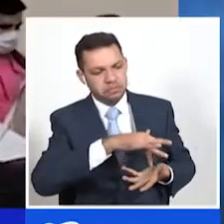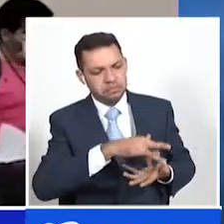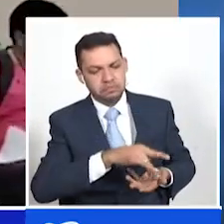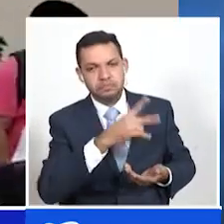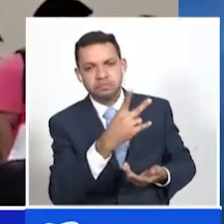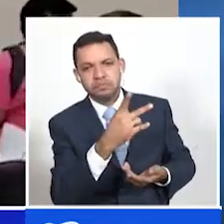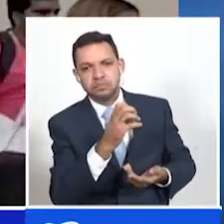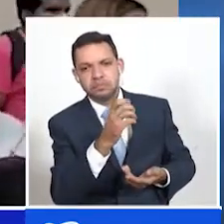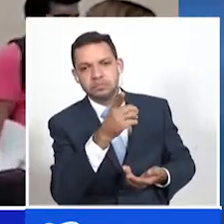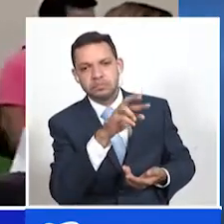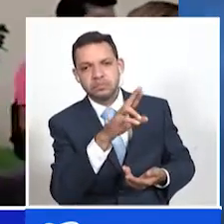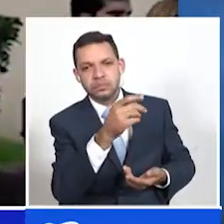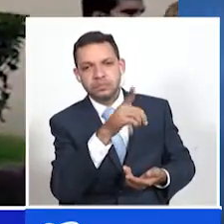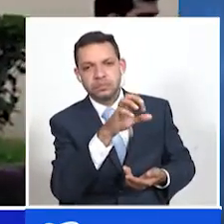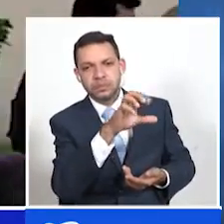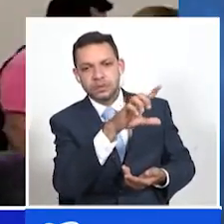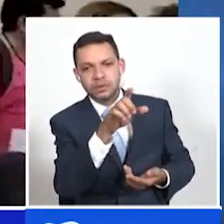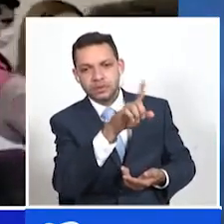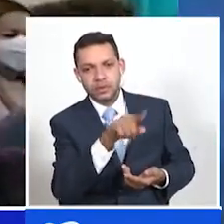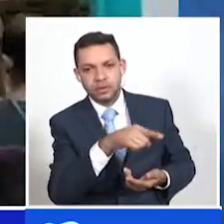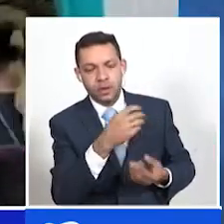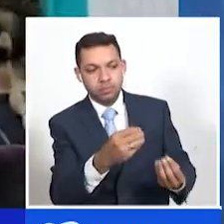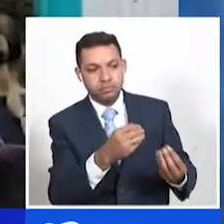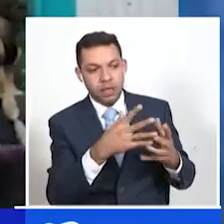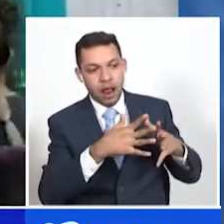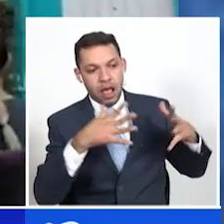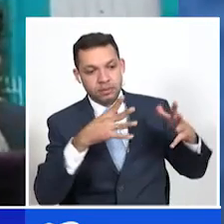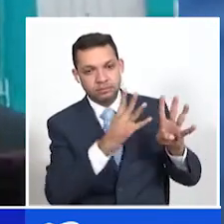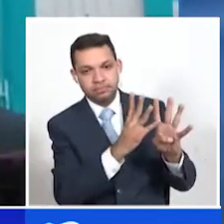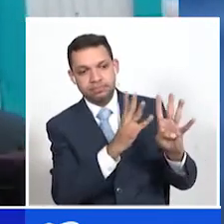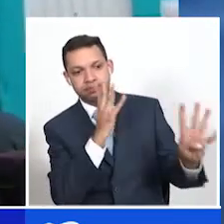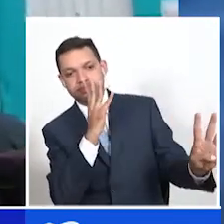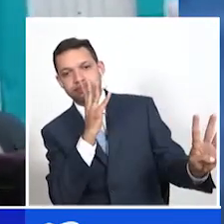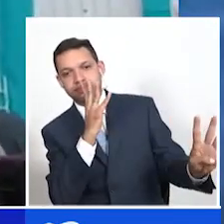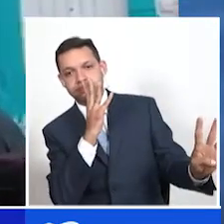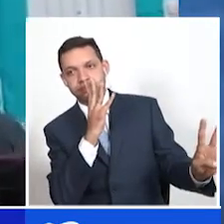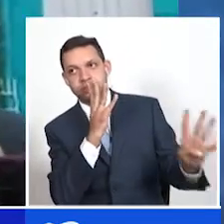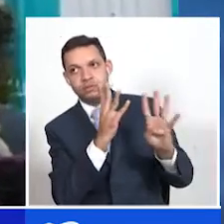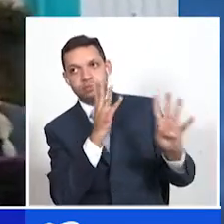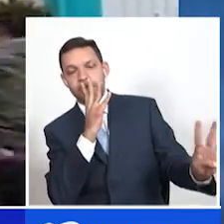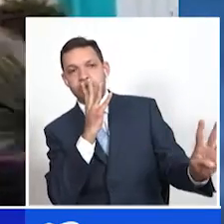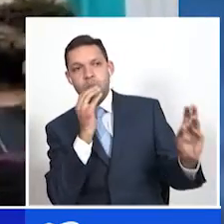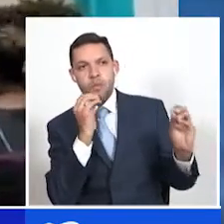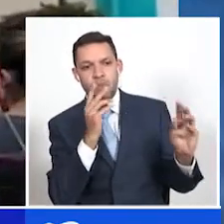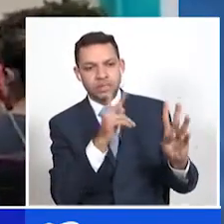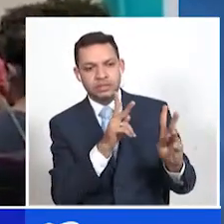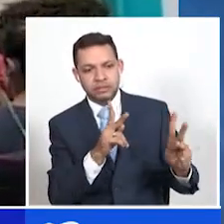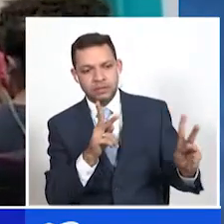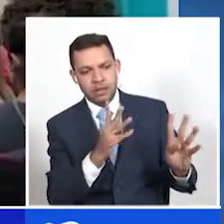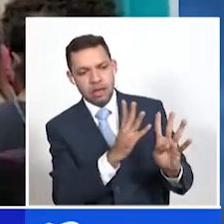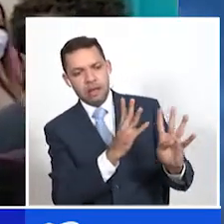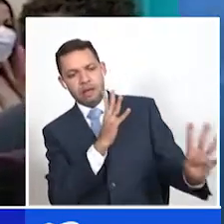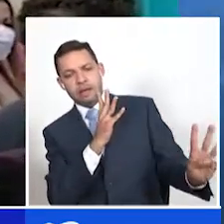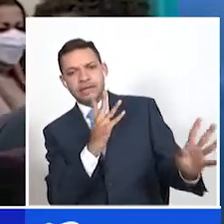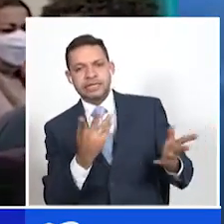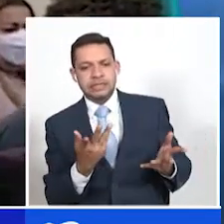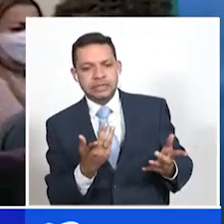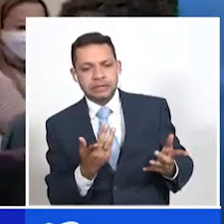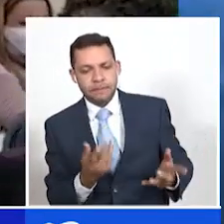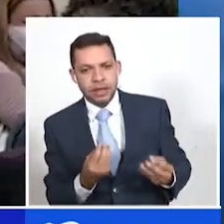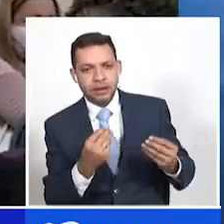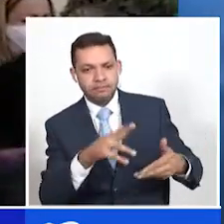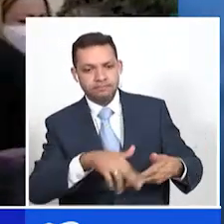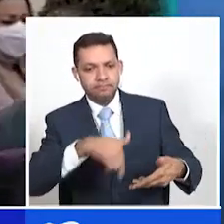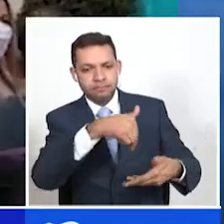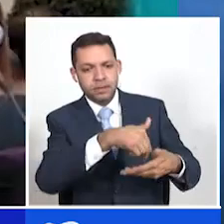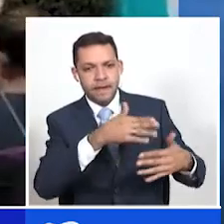van las filas de la vacunación, y les cuento que las filas son monumentales. Es impresionante ver la cantidad de personas esperando el turno